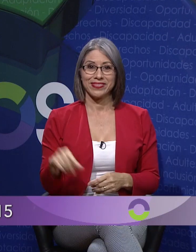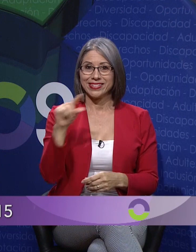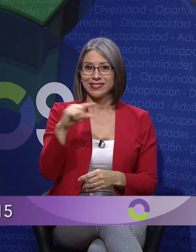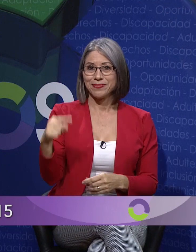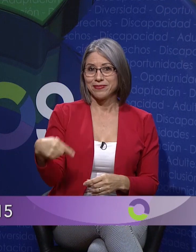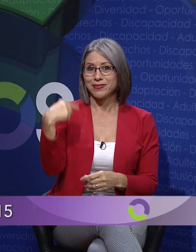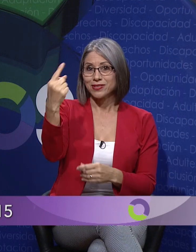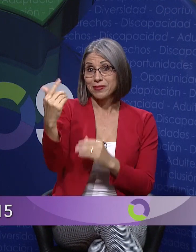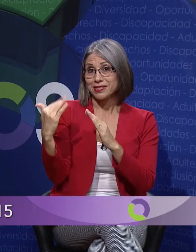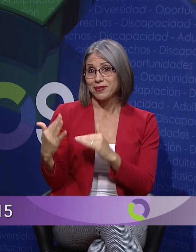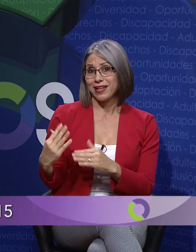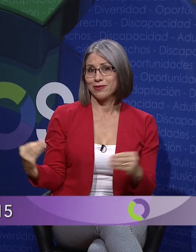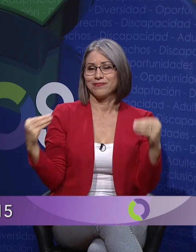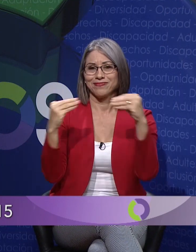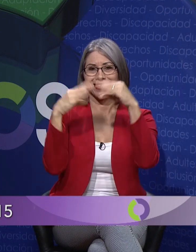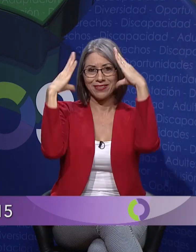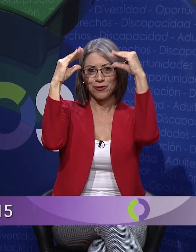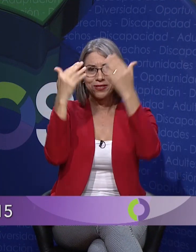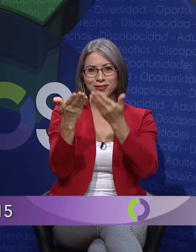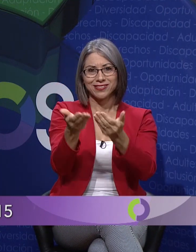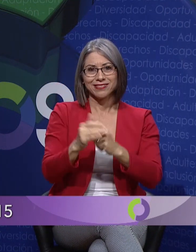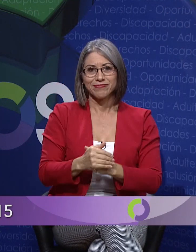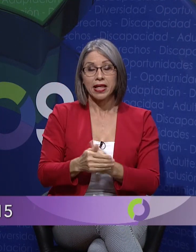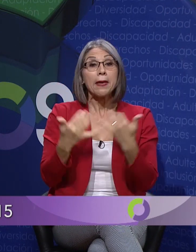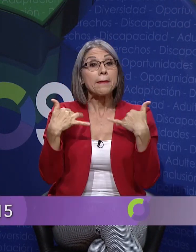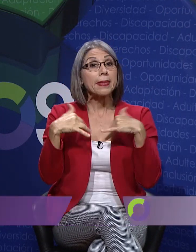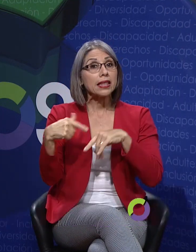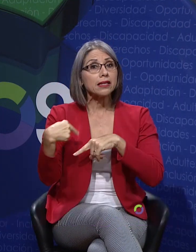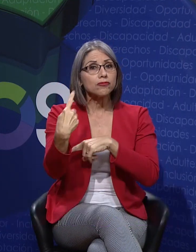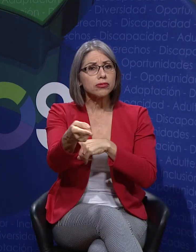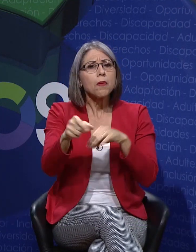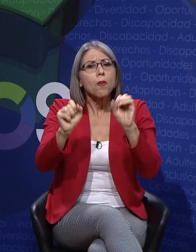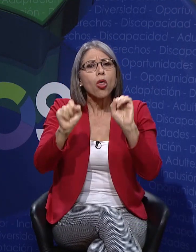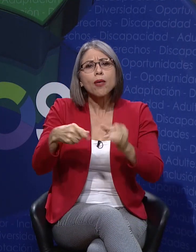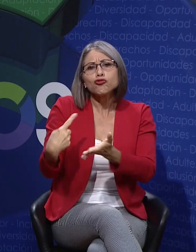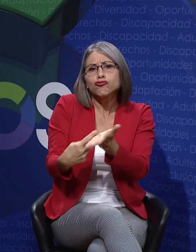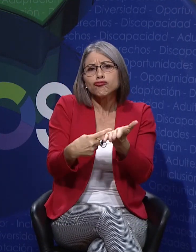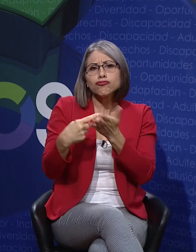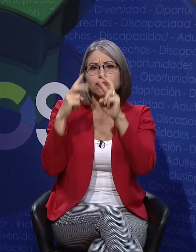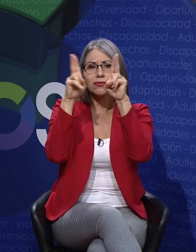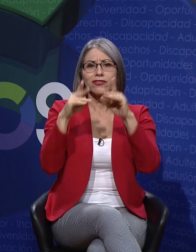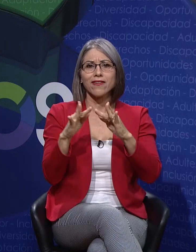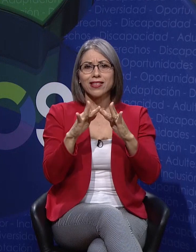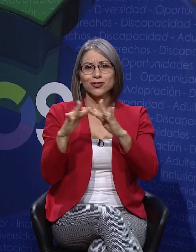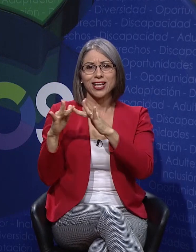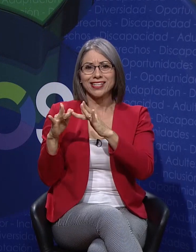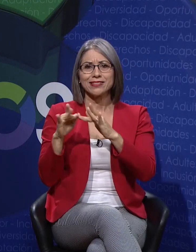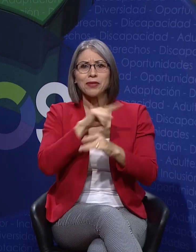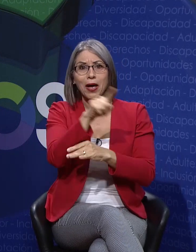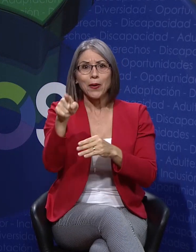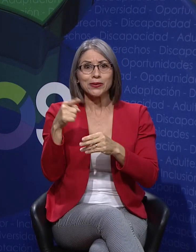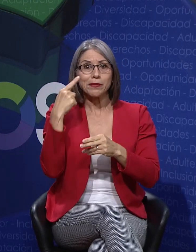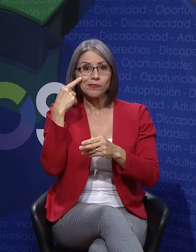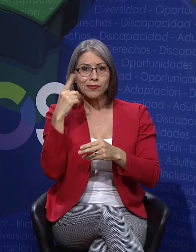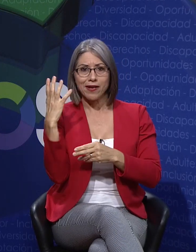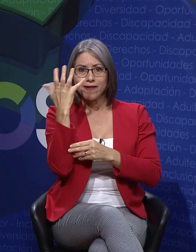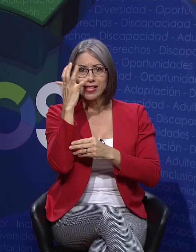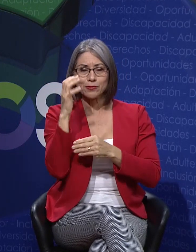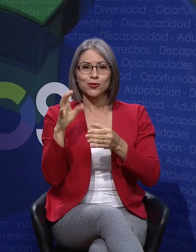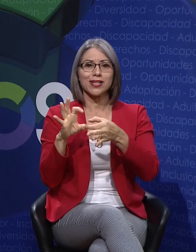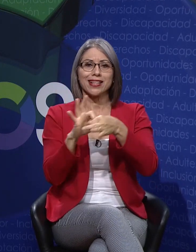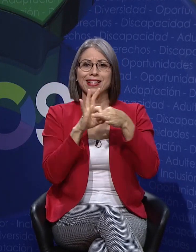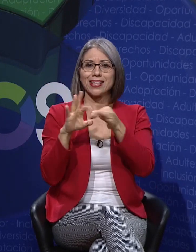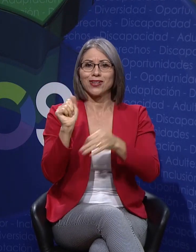próxima semana les esperamos con más información. Mientras tanto, también podemos discutir en redes sociales. Acceda a nuestra página de Facebook,